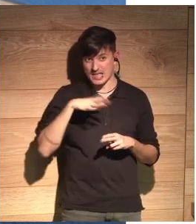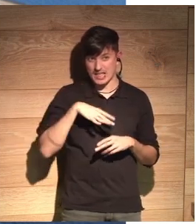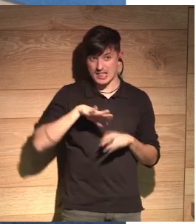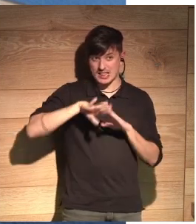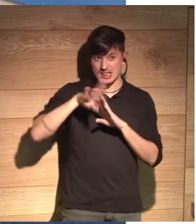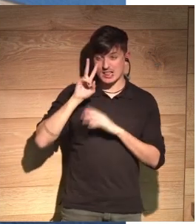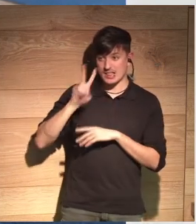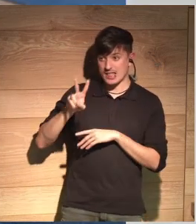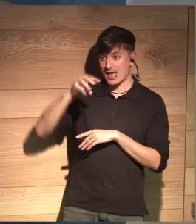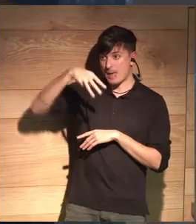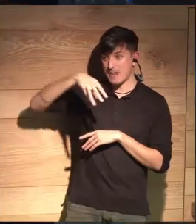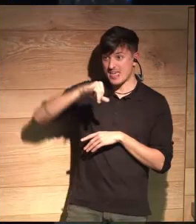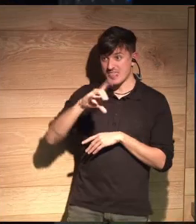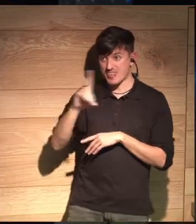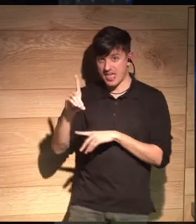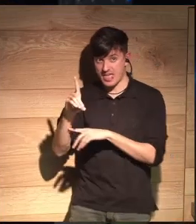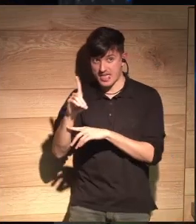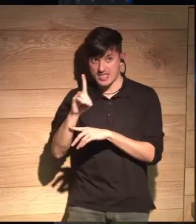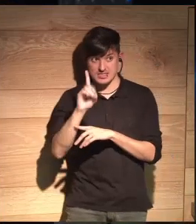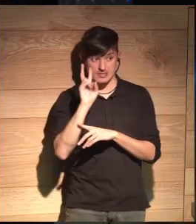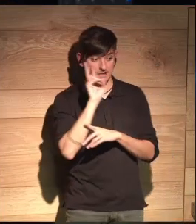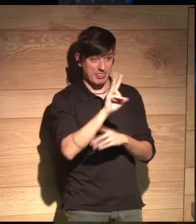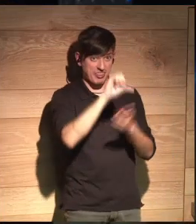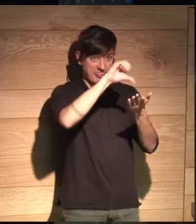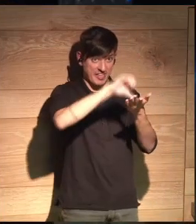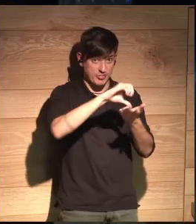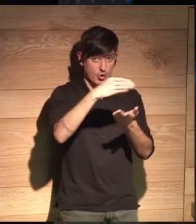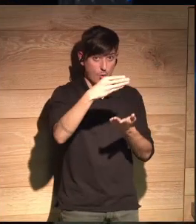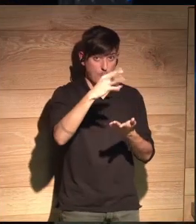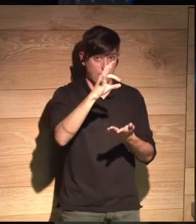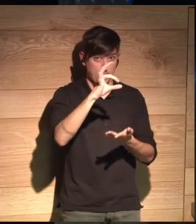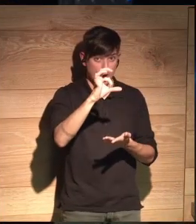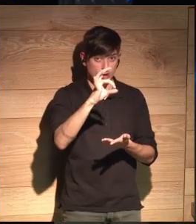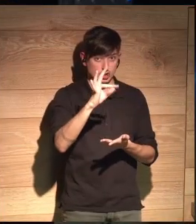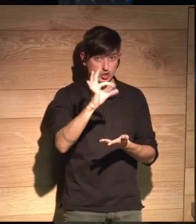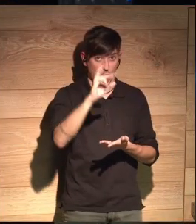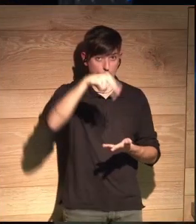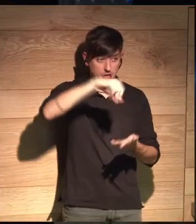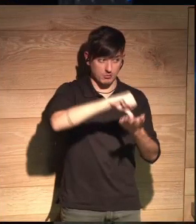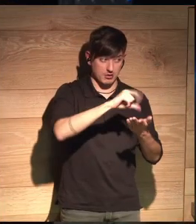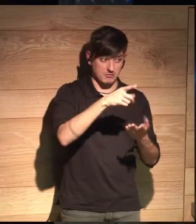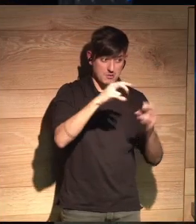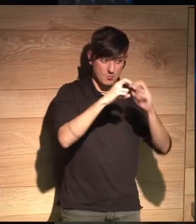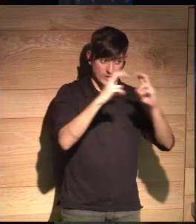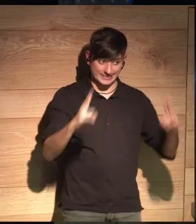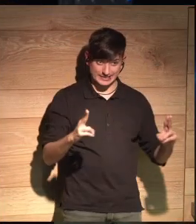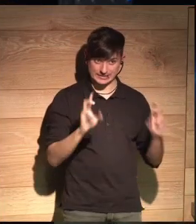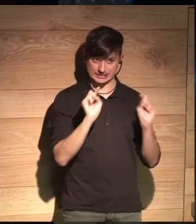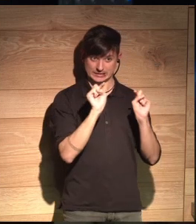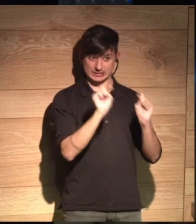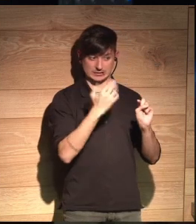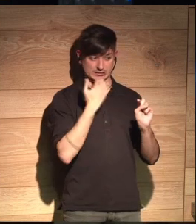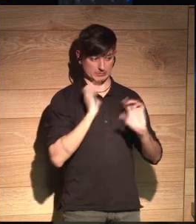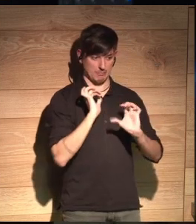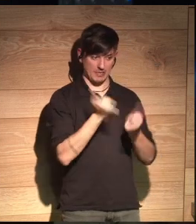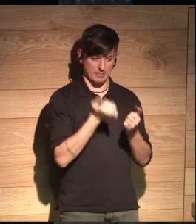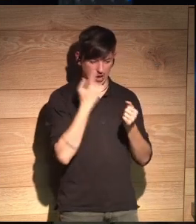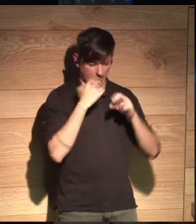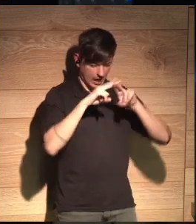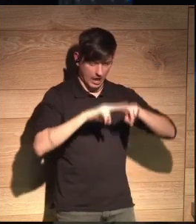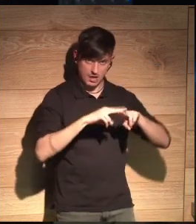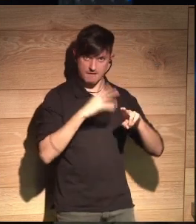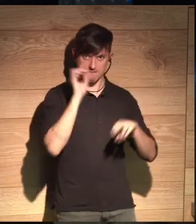campus de lemaire y luego vemos el centro de boston y este puente cuando lo empezamos a analizar